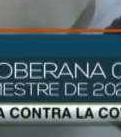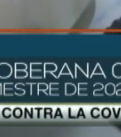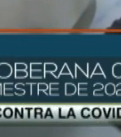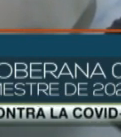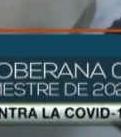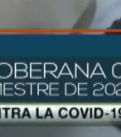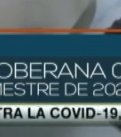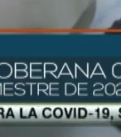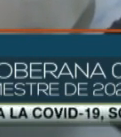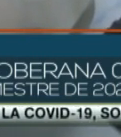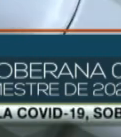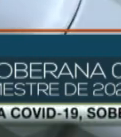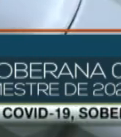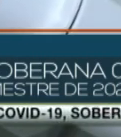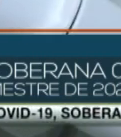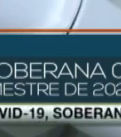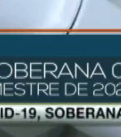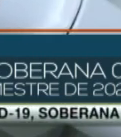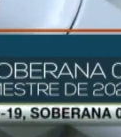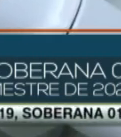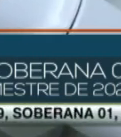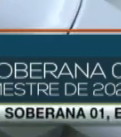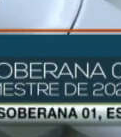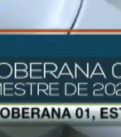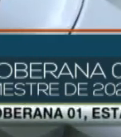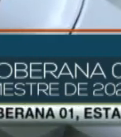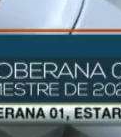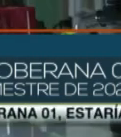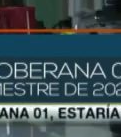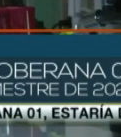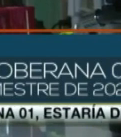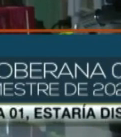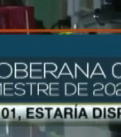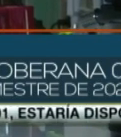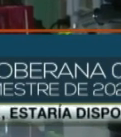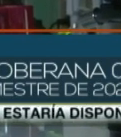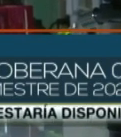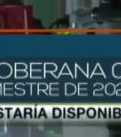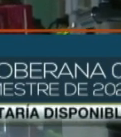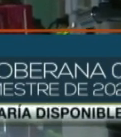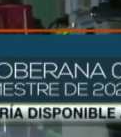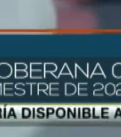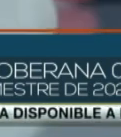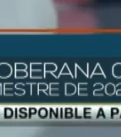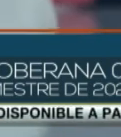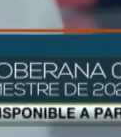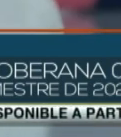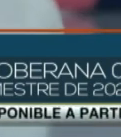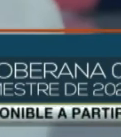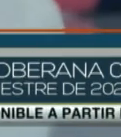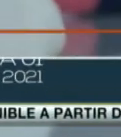tipo de permisos para poder avanzar a la fase llamas conclusivas del desarrollo de una de una vacuna